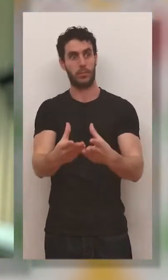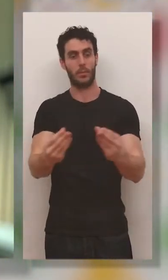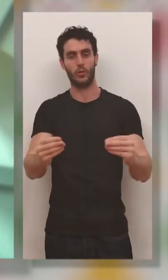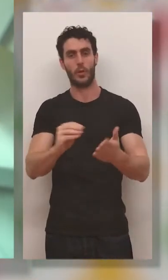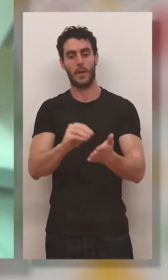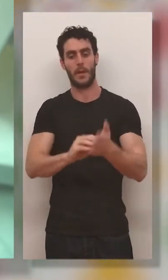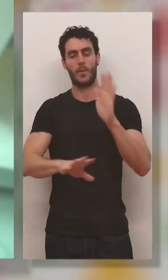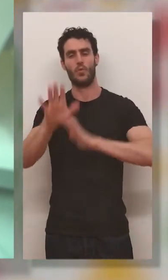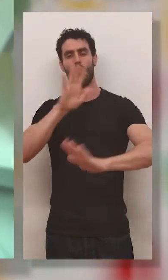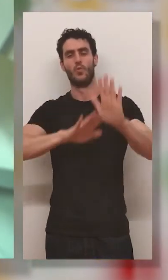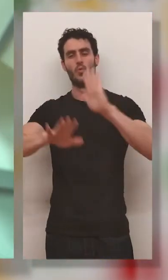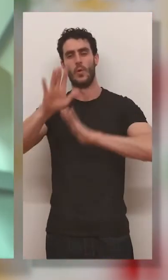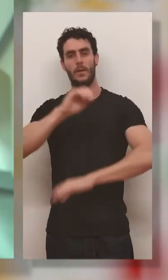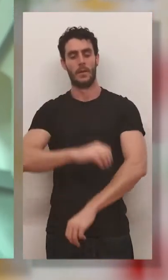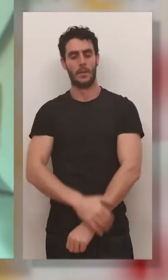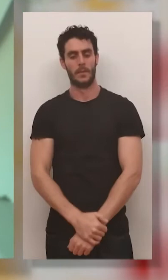lías.